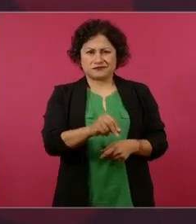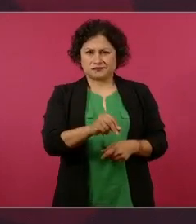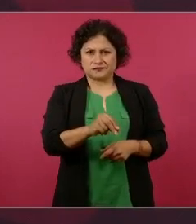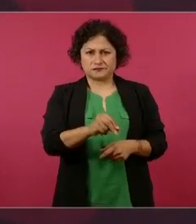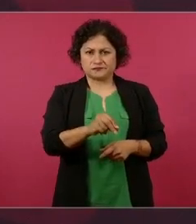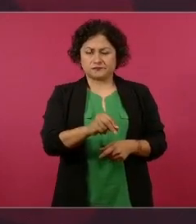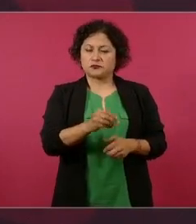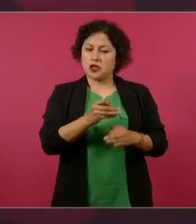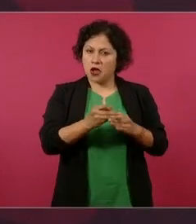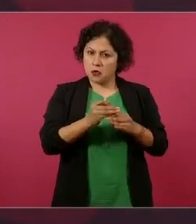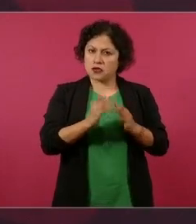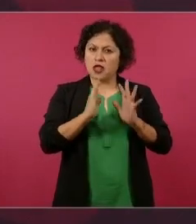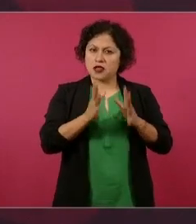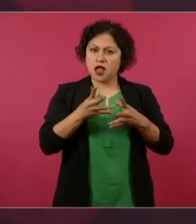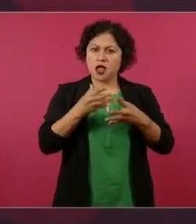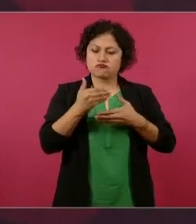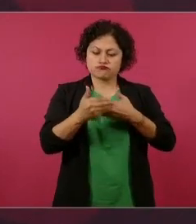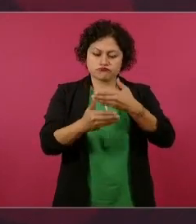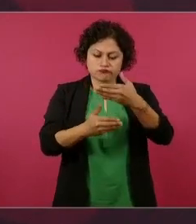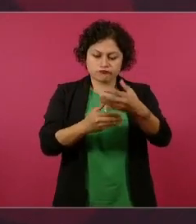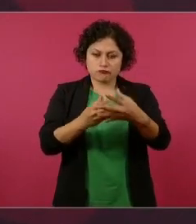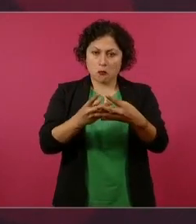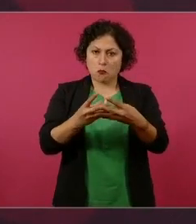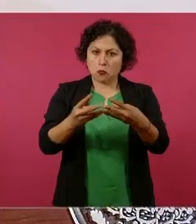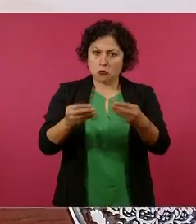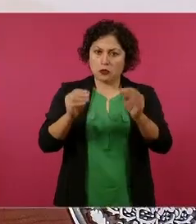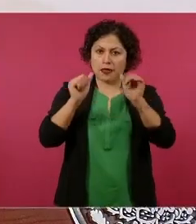ya se está atendiendo,